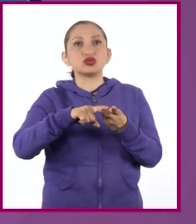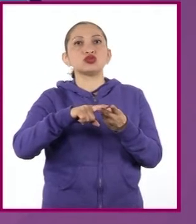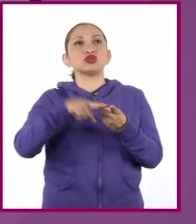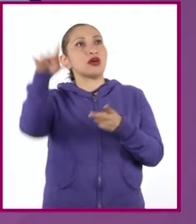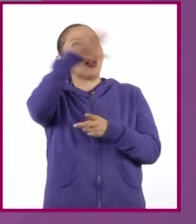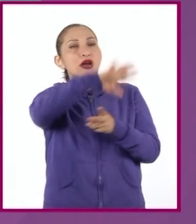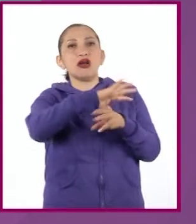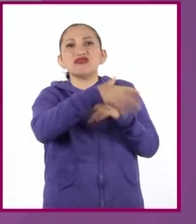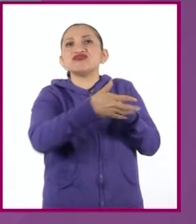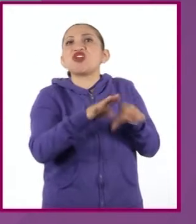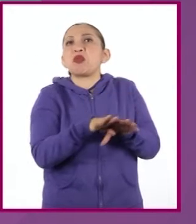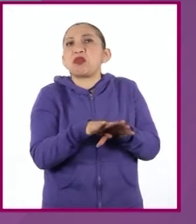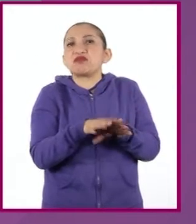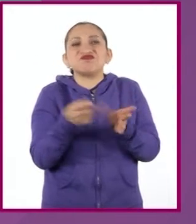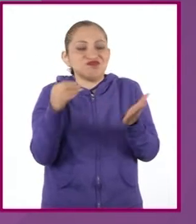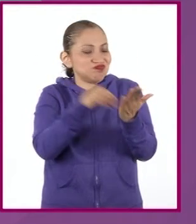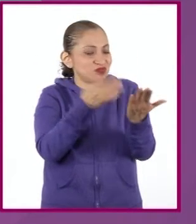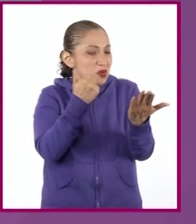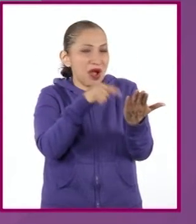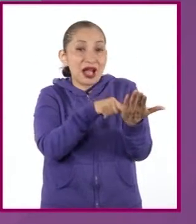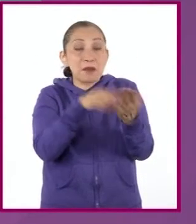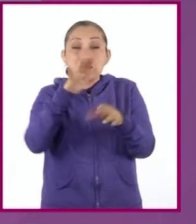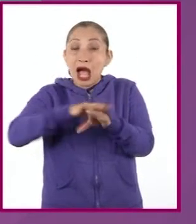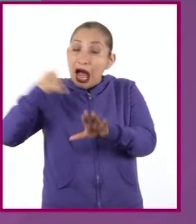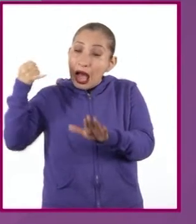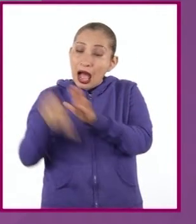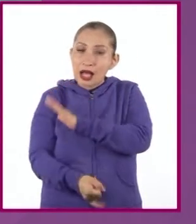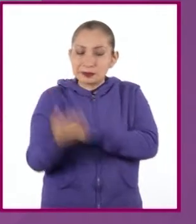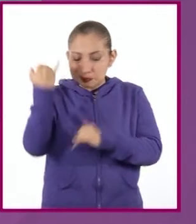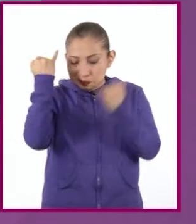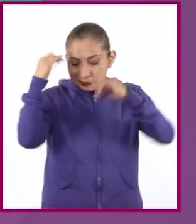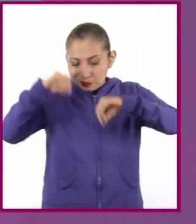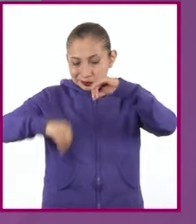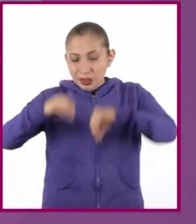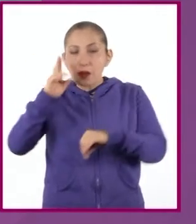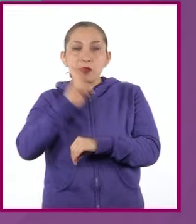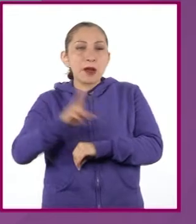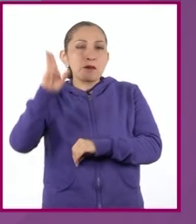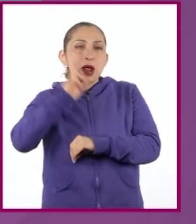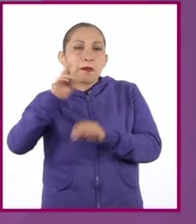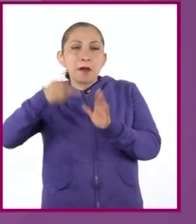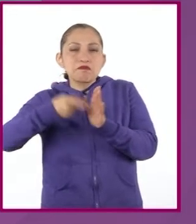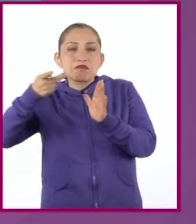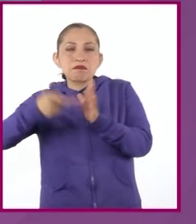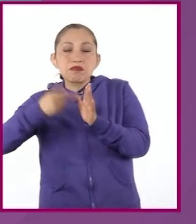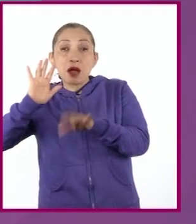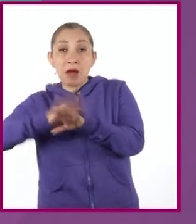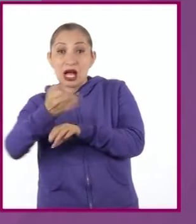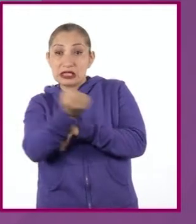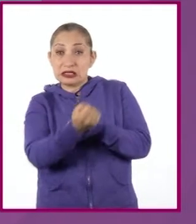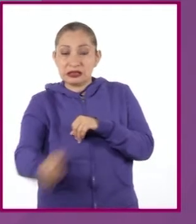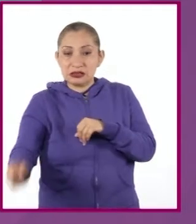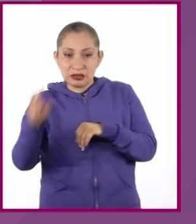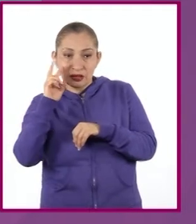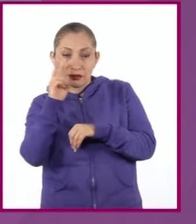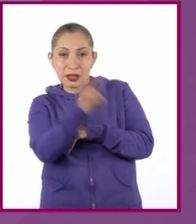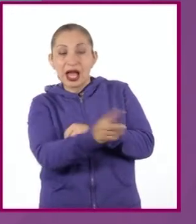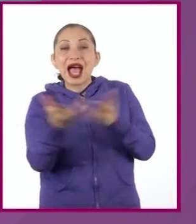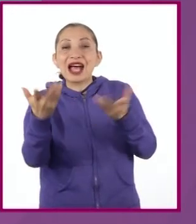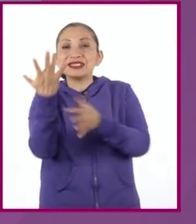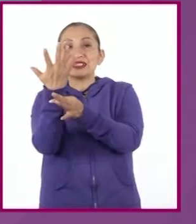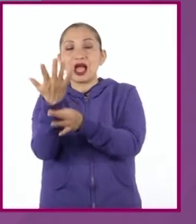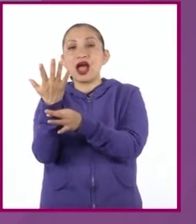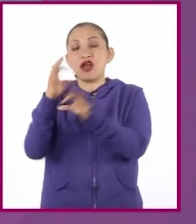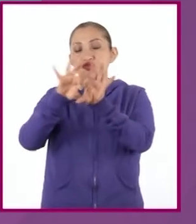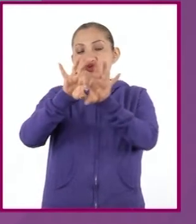en la atmósfera. Para indagar más en esto, se diseñaron varios experimentos y entre los más famosos se encontraron los realizados